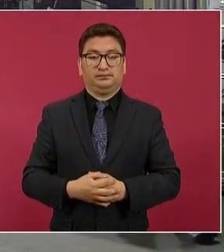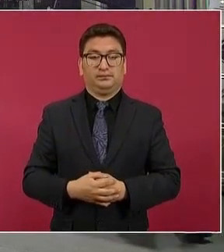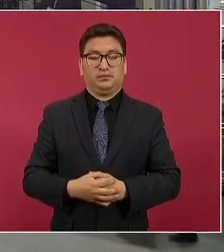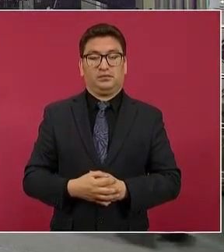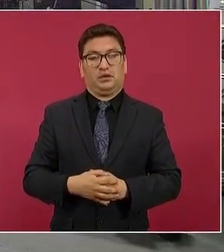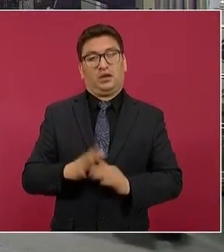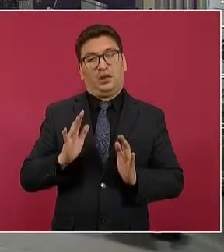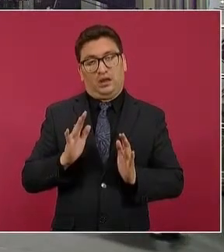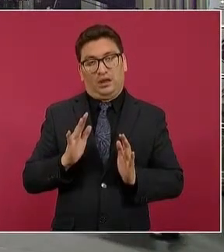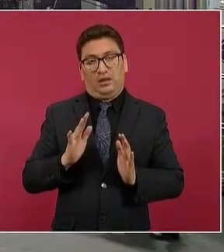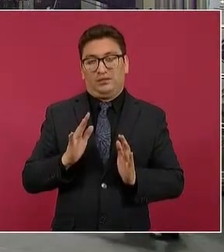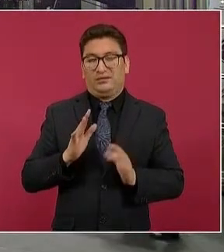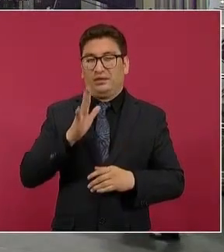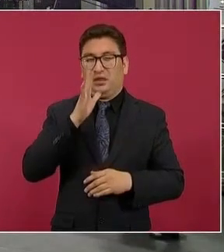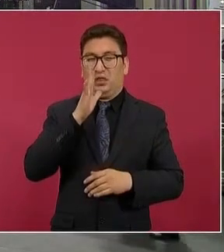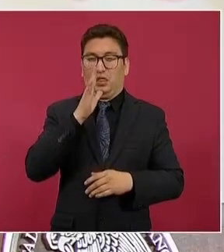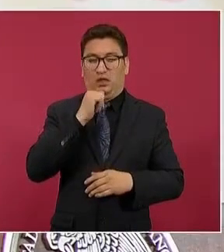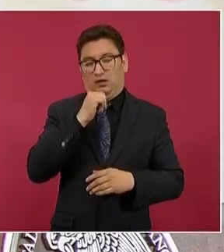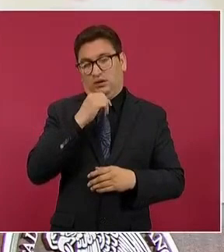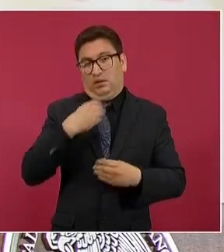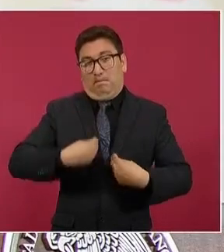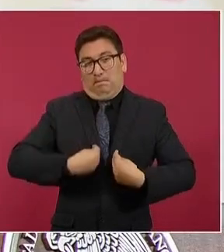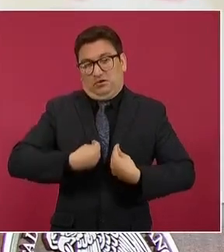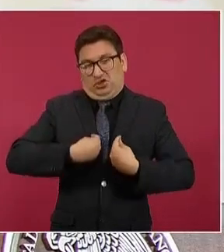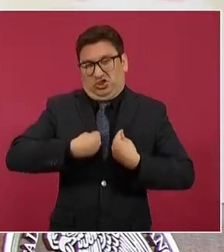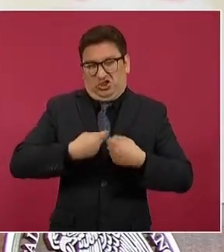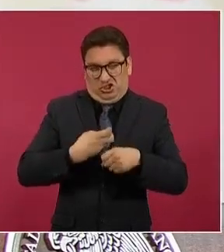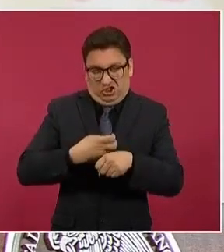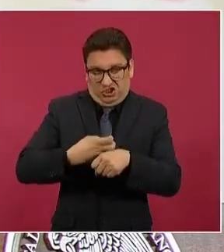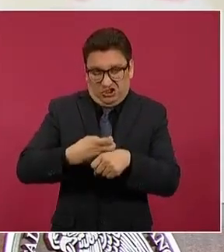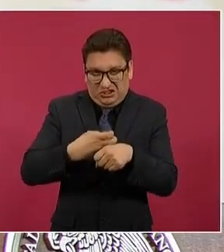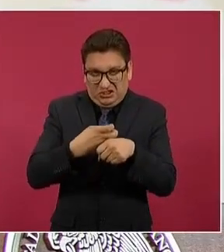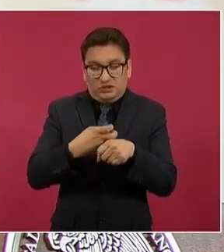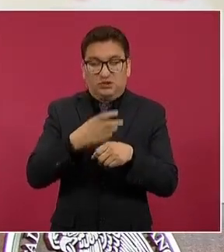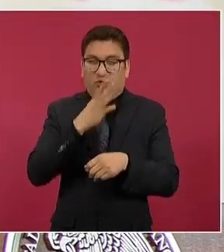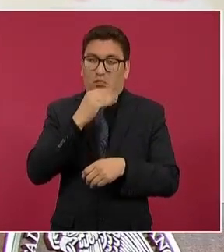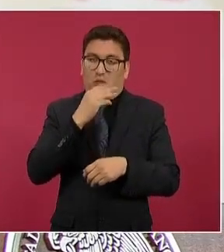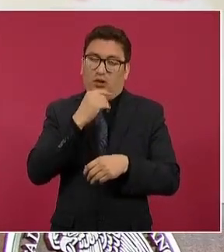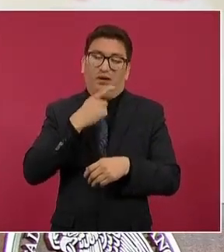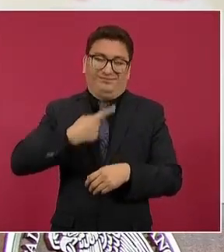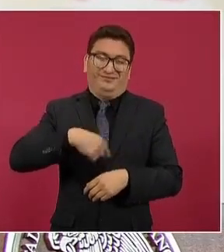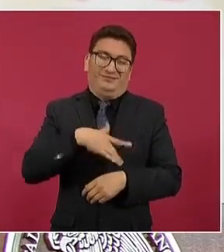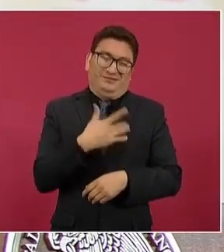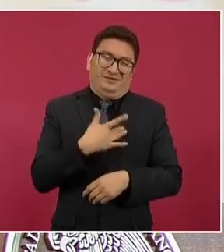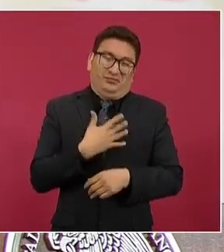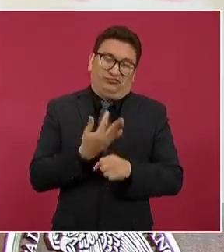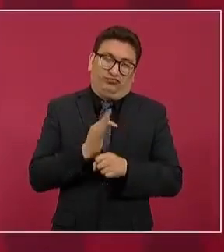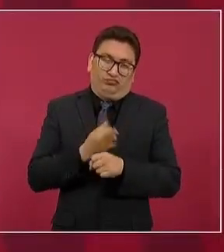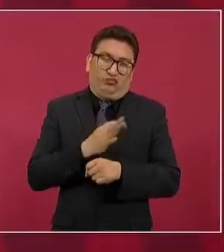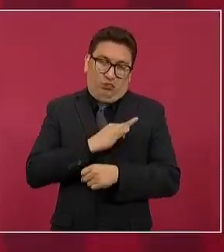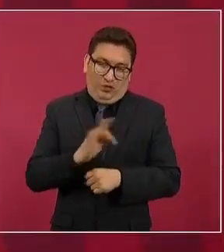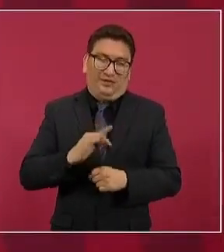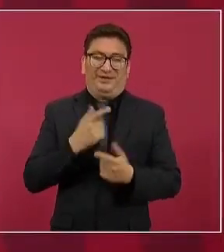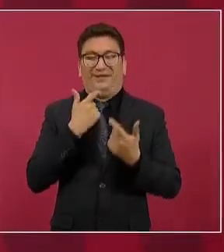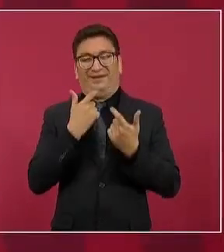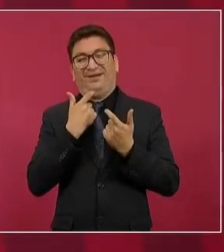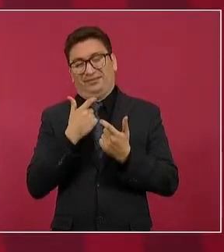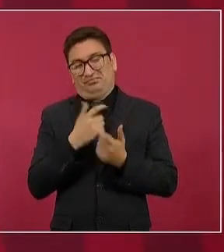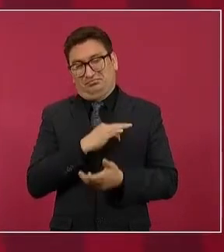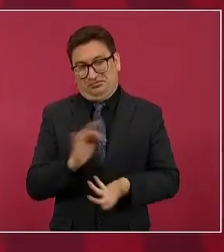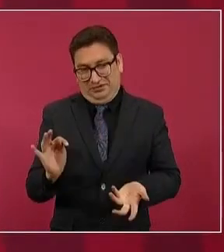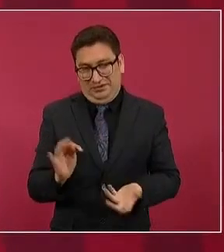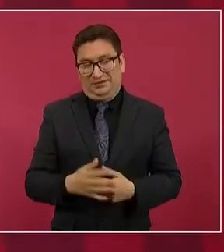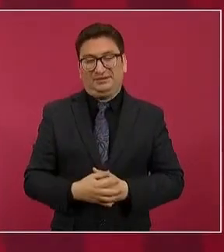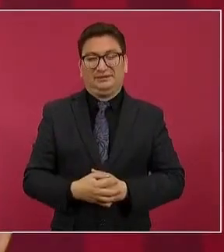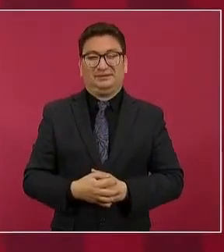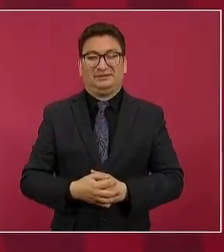Porque no puede ser tan rígida la vida, ¿no? No podemos perder el sentido del humor. Hay que reírnos.